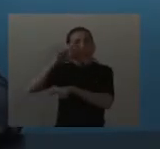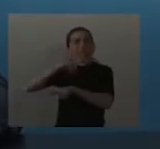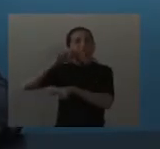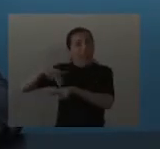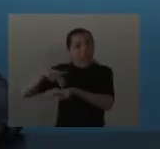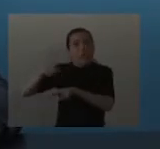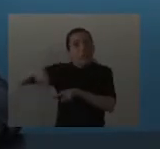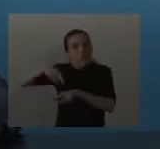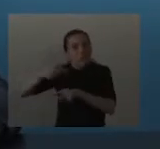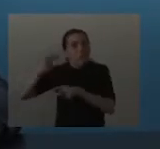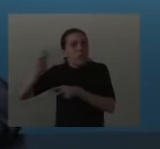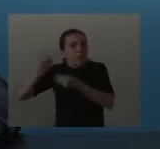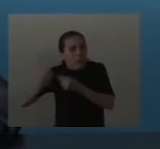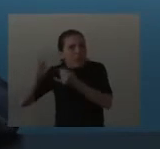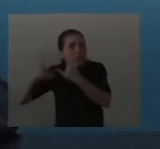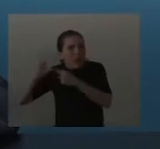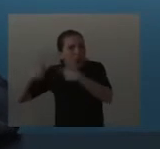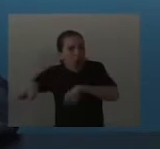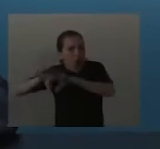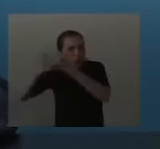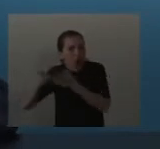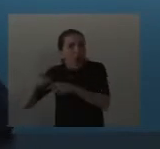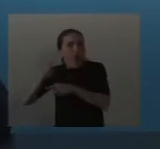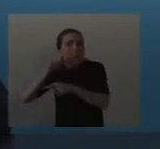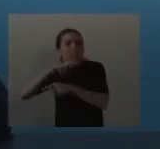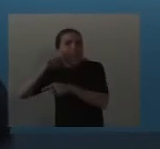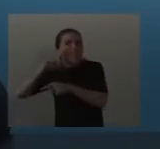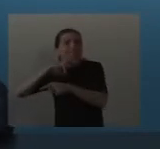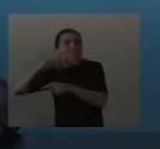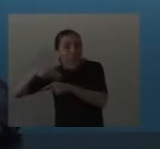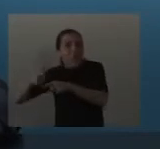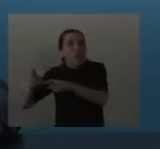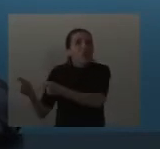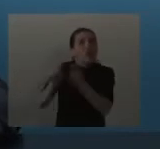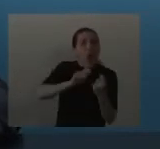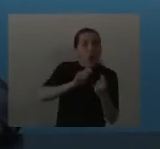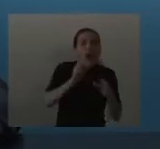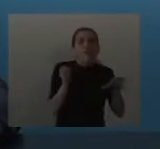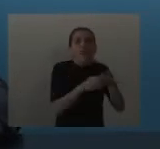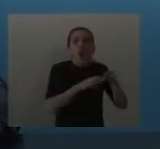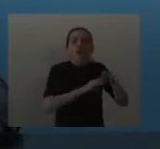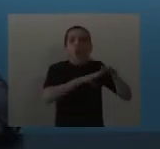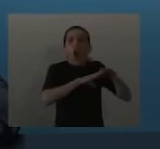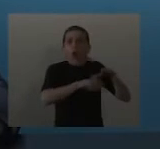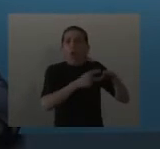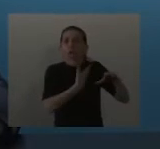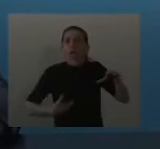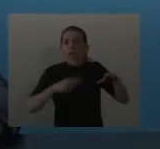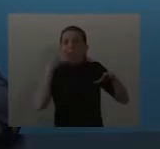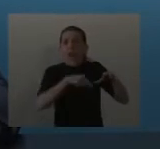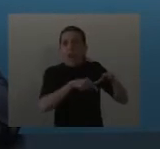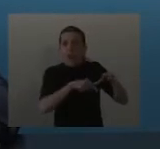nosotros sacamos justamente para el 20 de junio, planteábamos esa posición. No solamente en que hay que